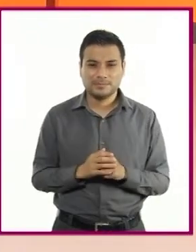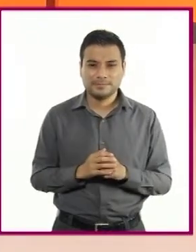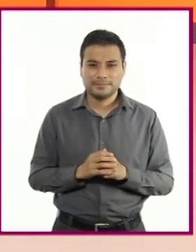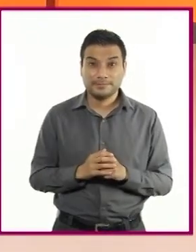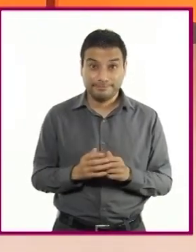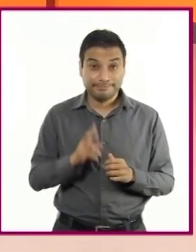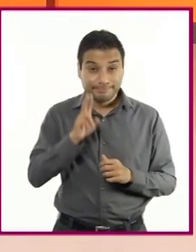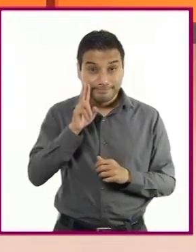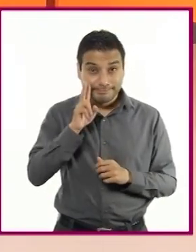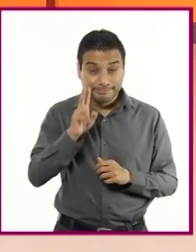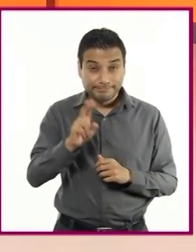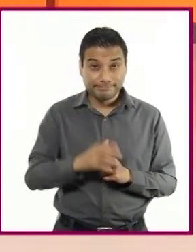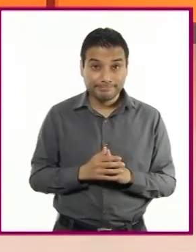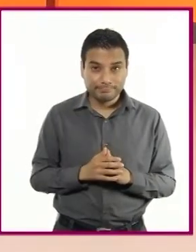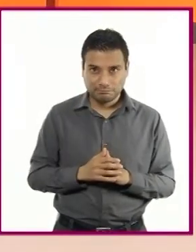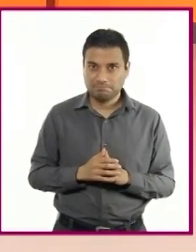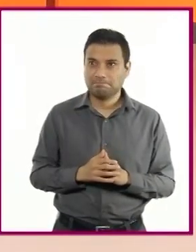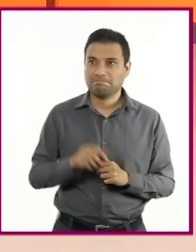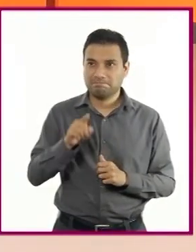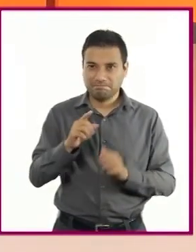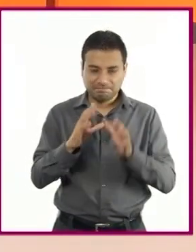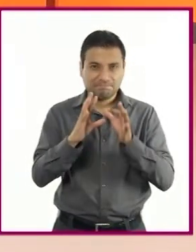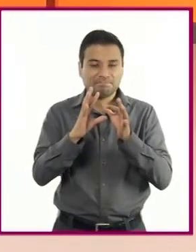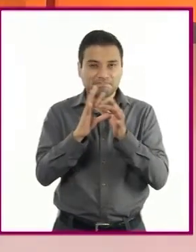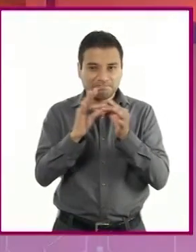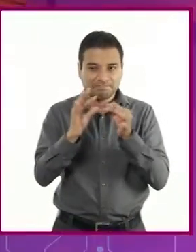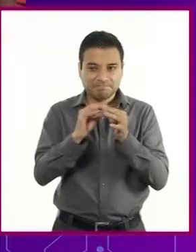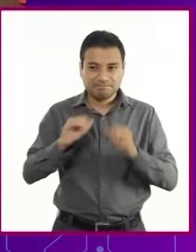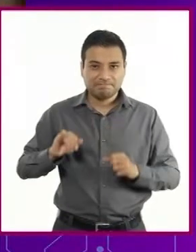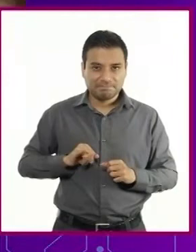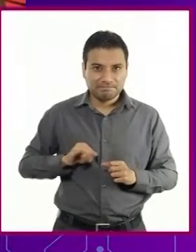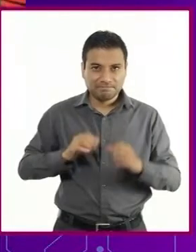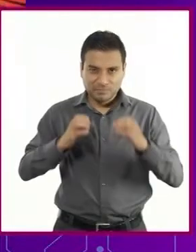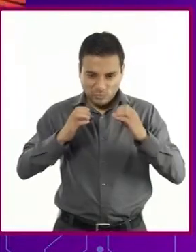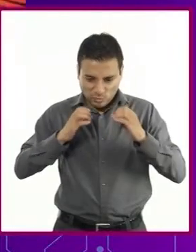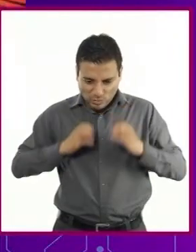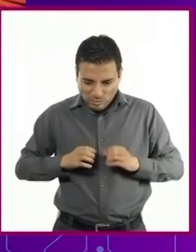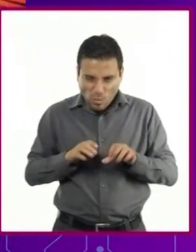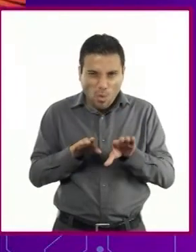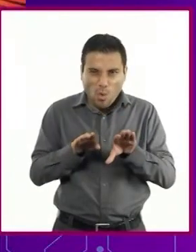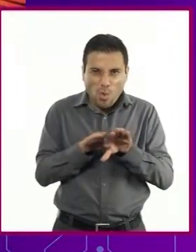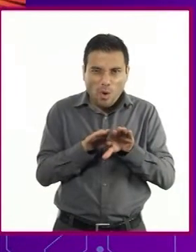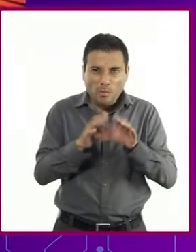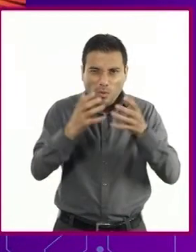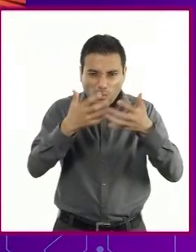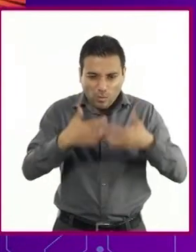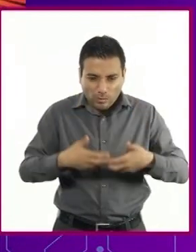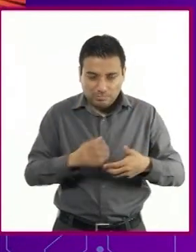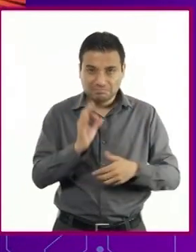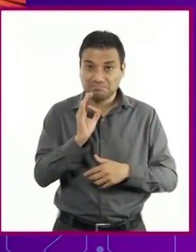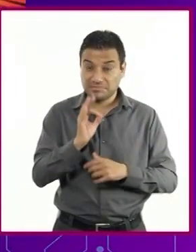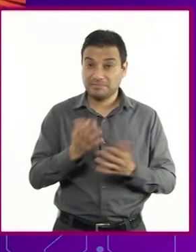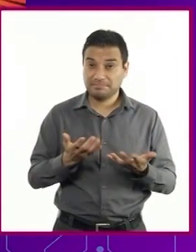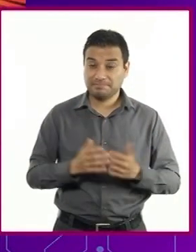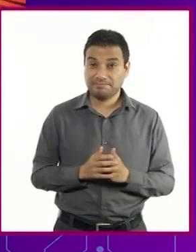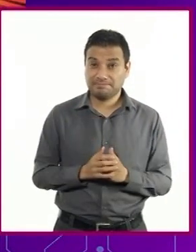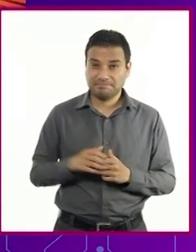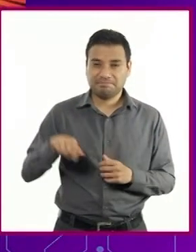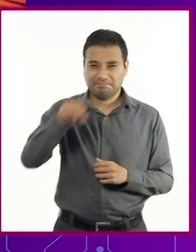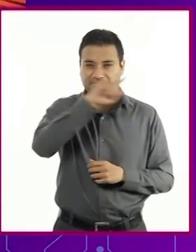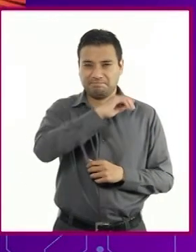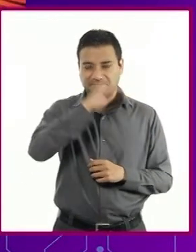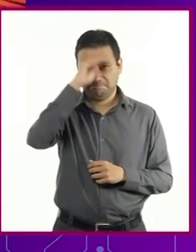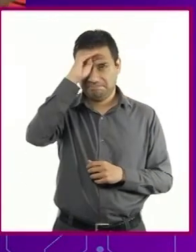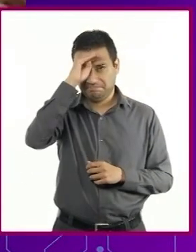ven, es muy interesante saber cómo nuestro cuerpo trabaja de una manera integral. Y aún así, podemos pensar en